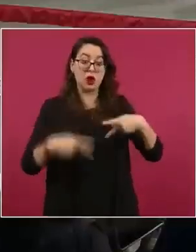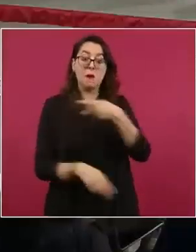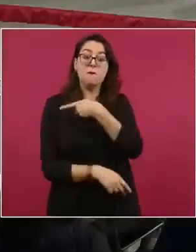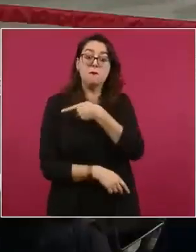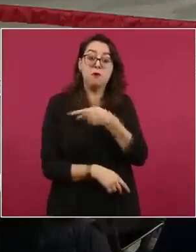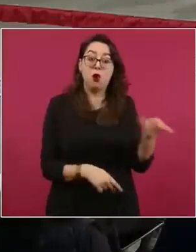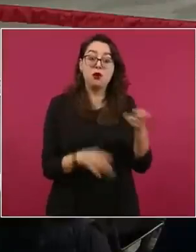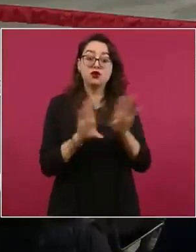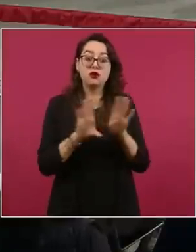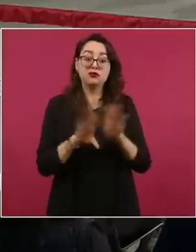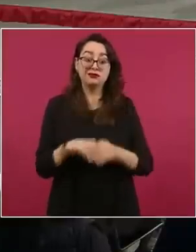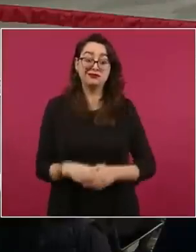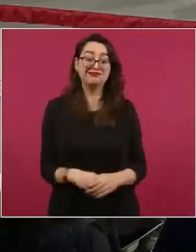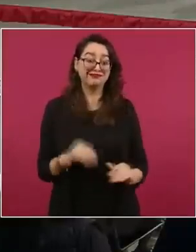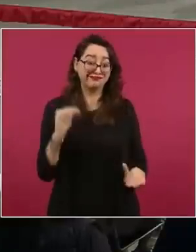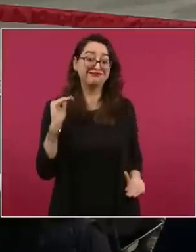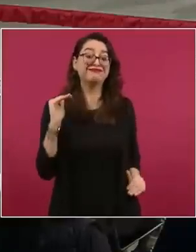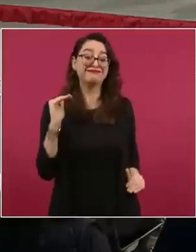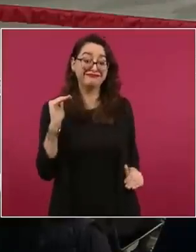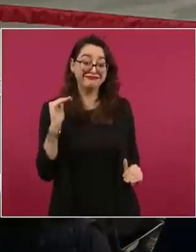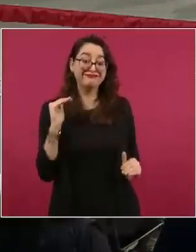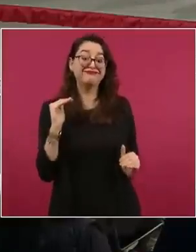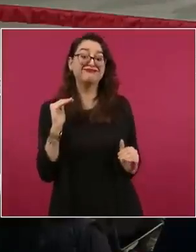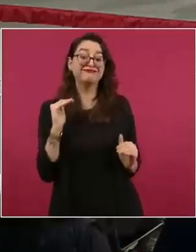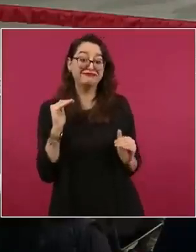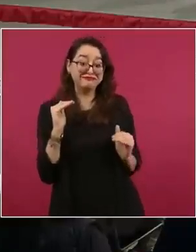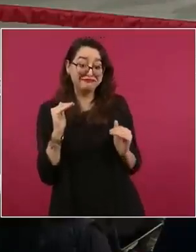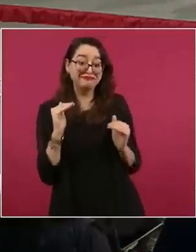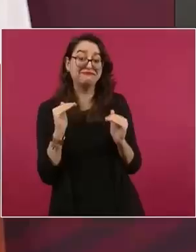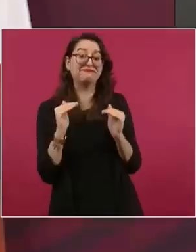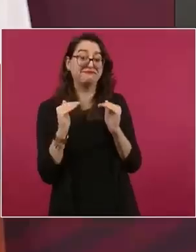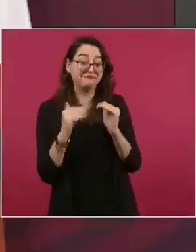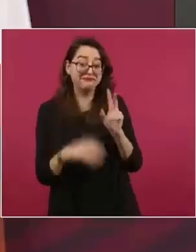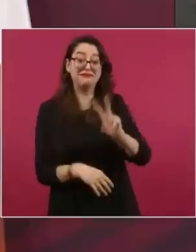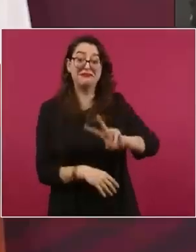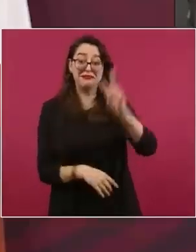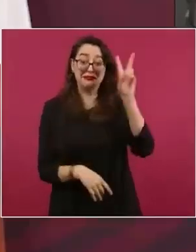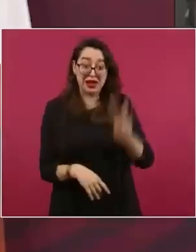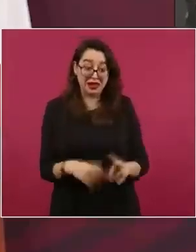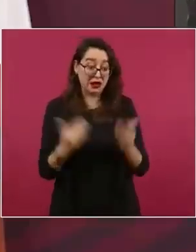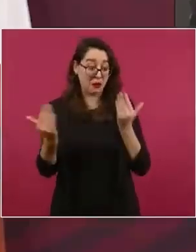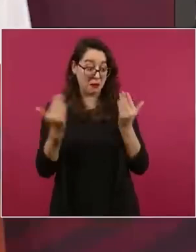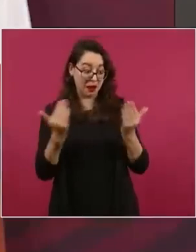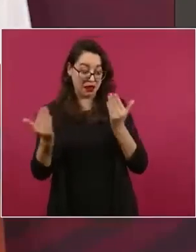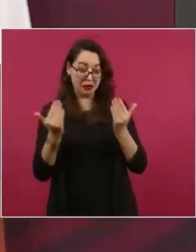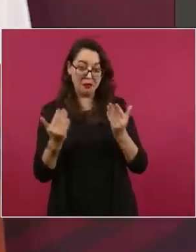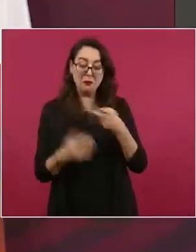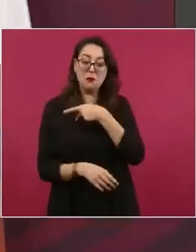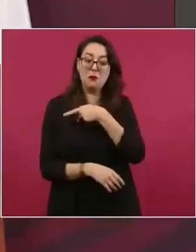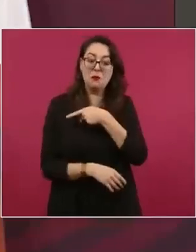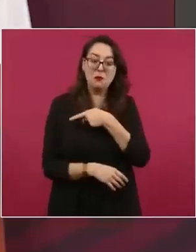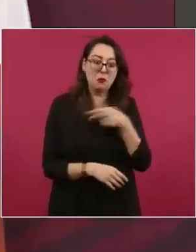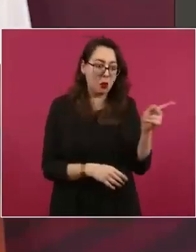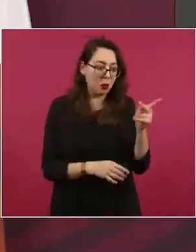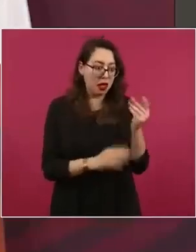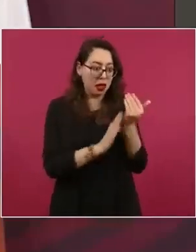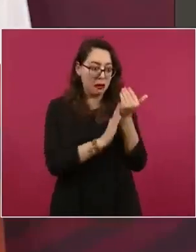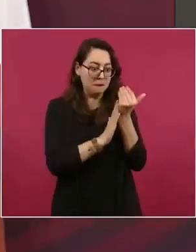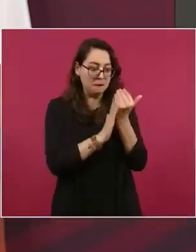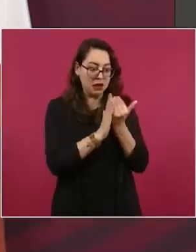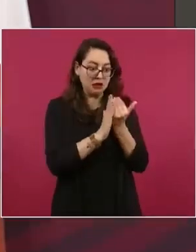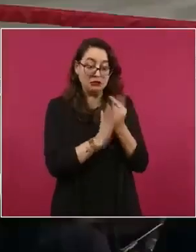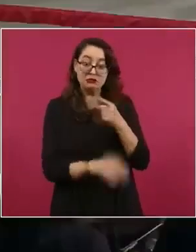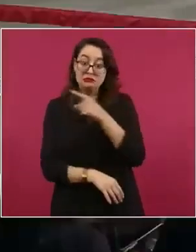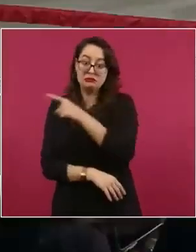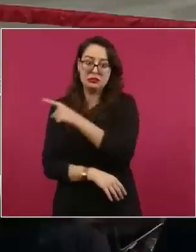pobreza se va a reducir radicalmente en los números comparado con 2020, y eso va a hacer que mucha gente se rasgue las